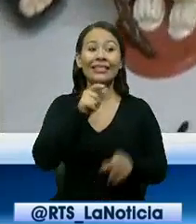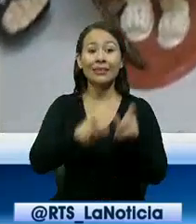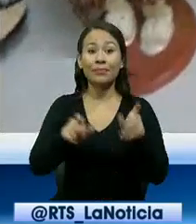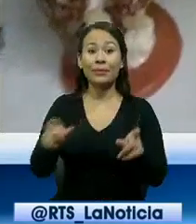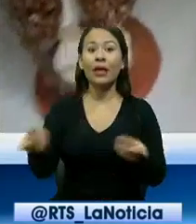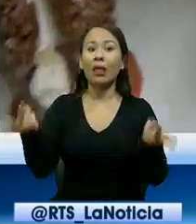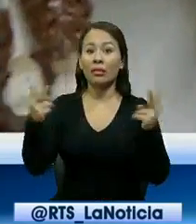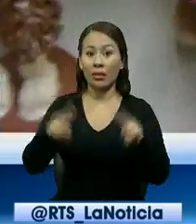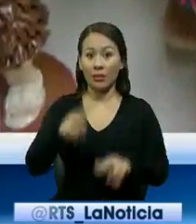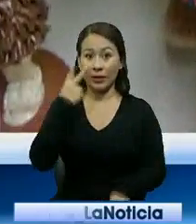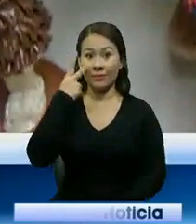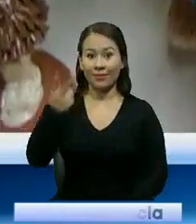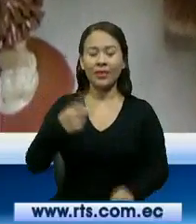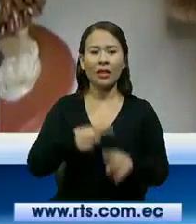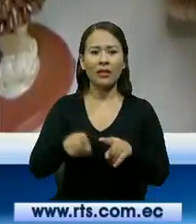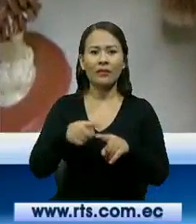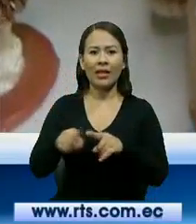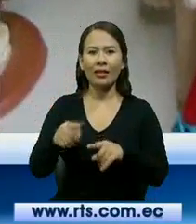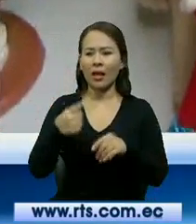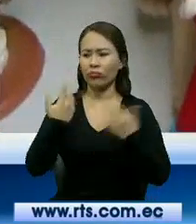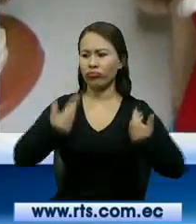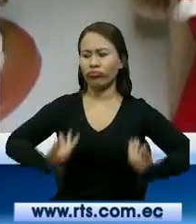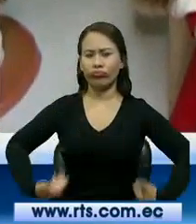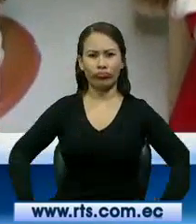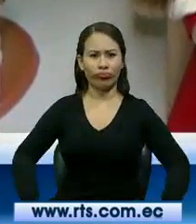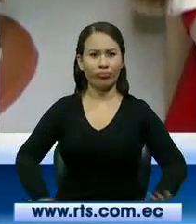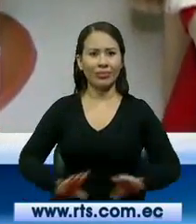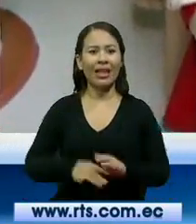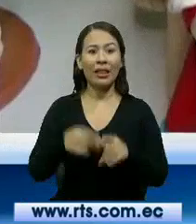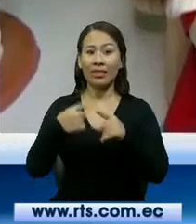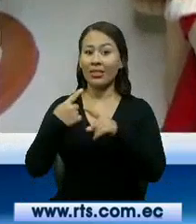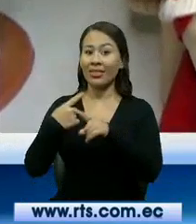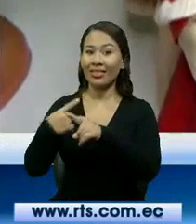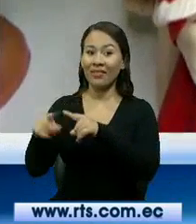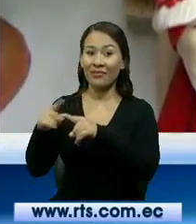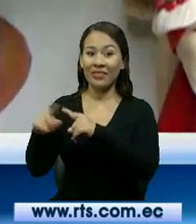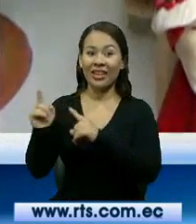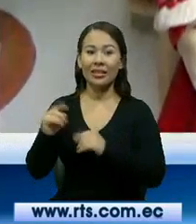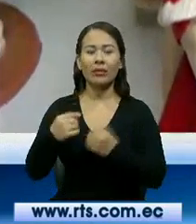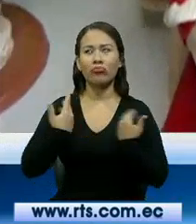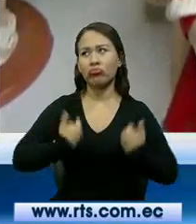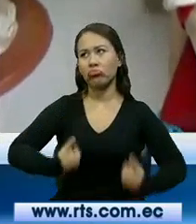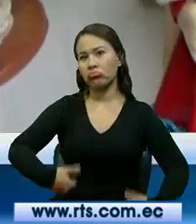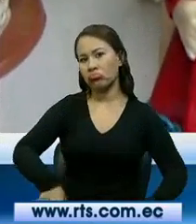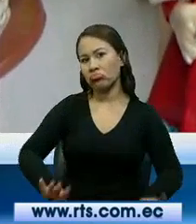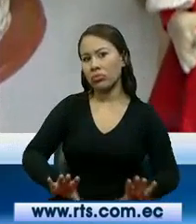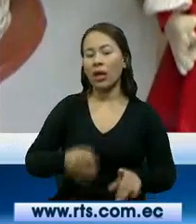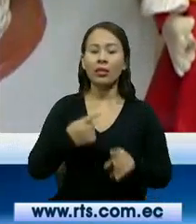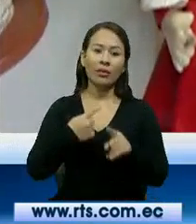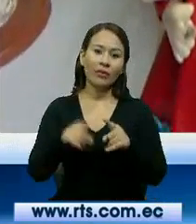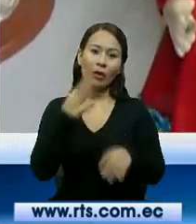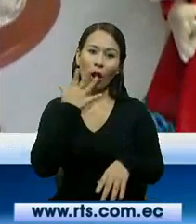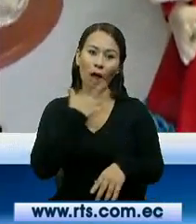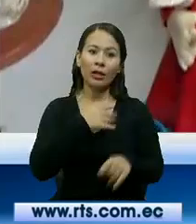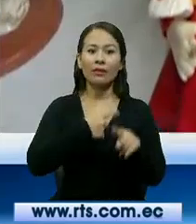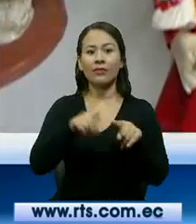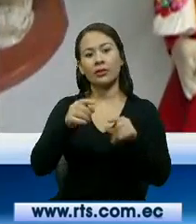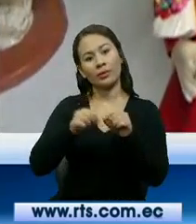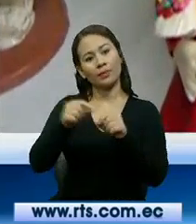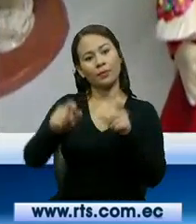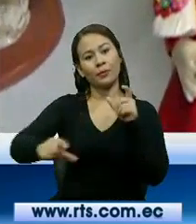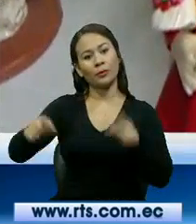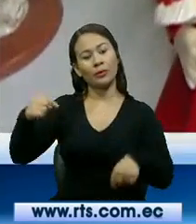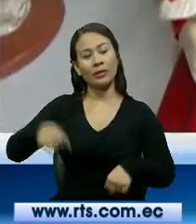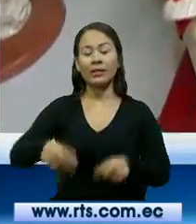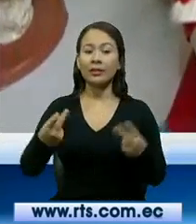también se disfrazan de diferentes de diferentes disfraces de diferentes pueblos también aquí son